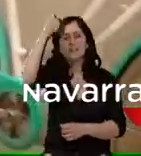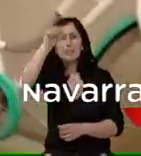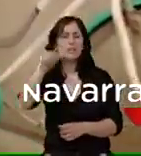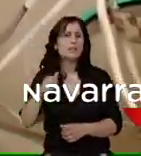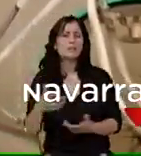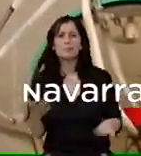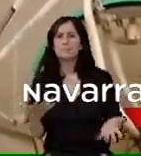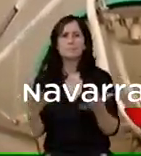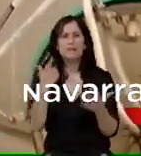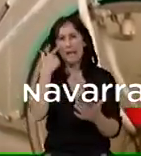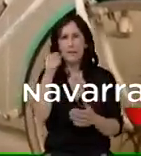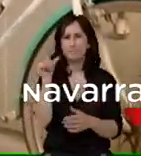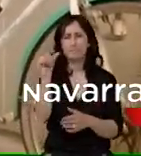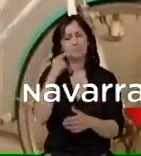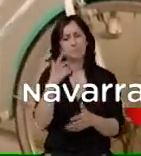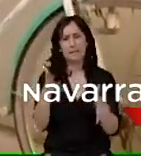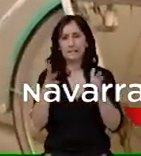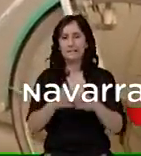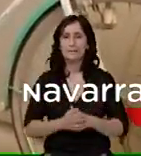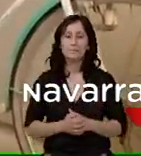¡Hala, vamos a tocar los timbres, que me encantan!